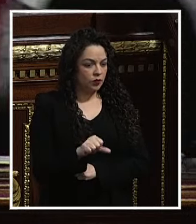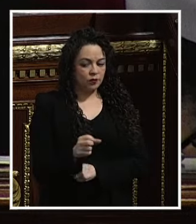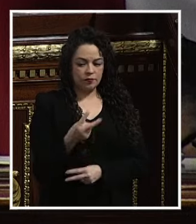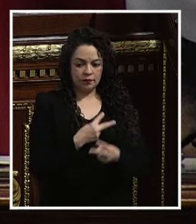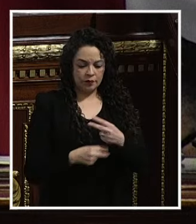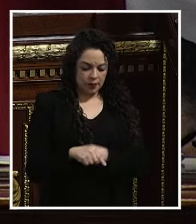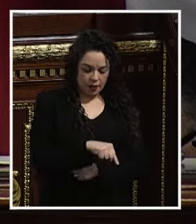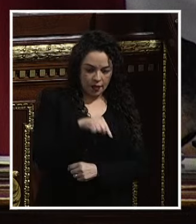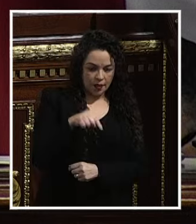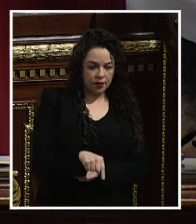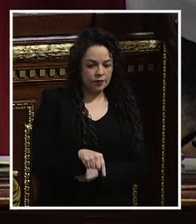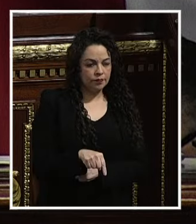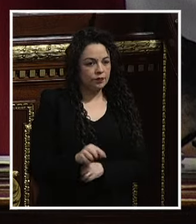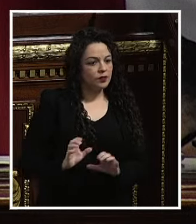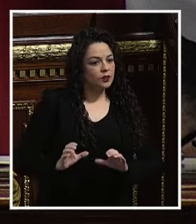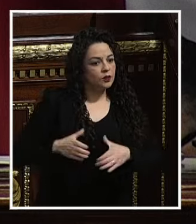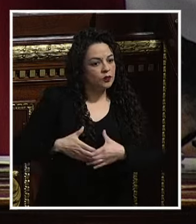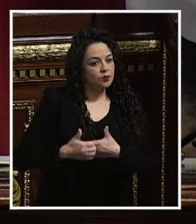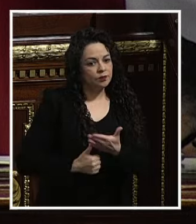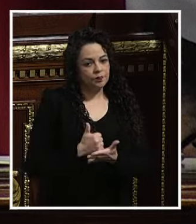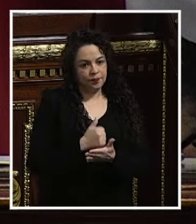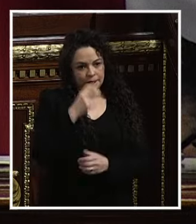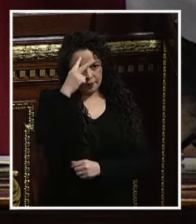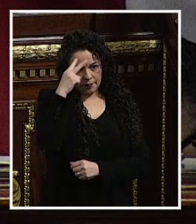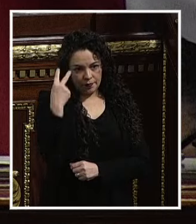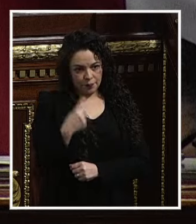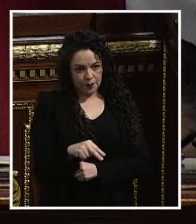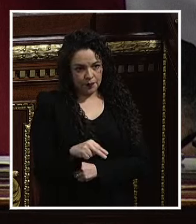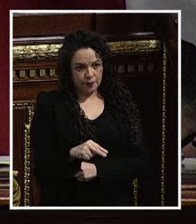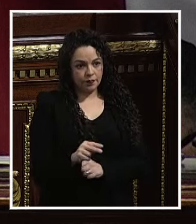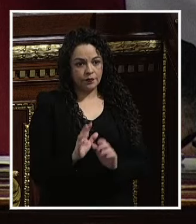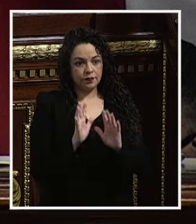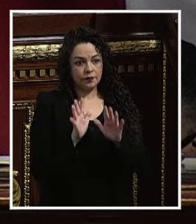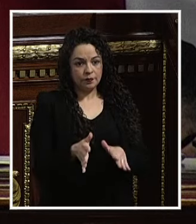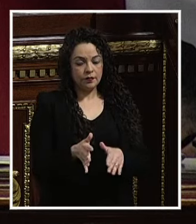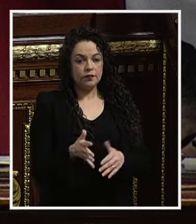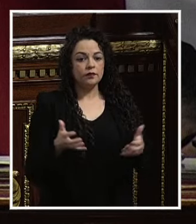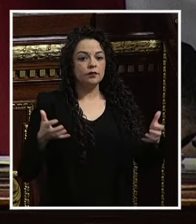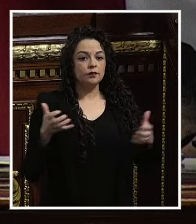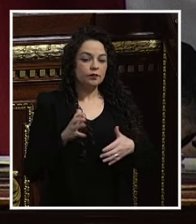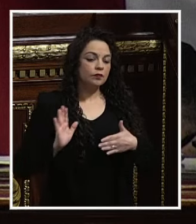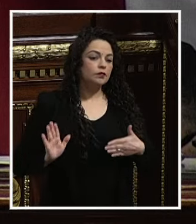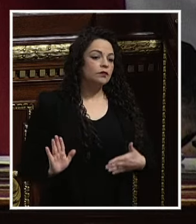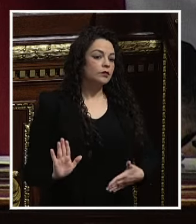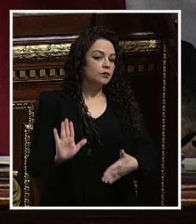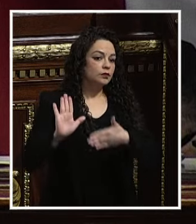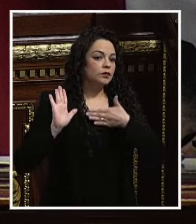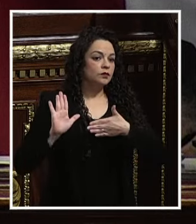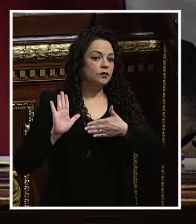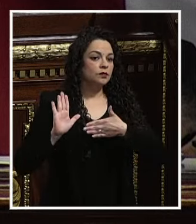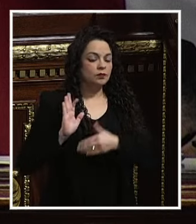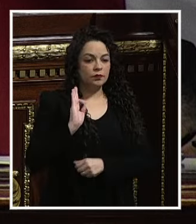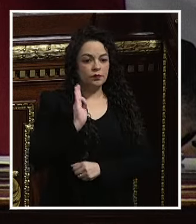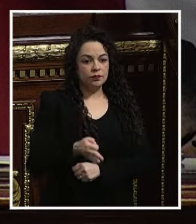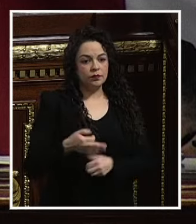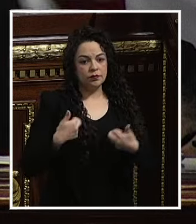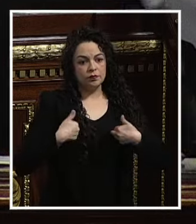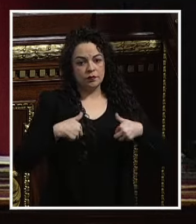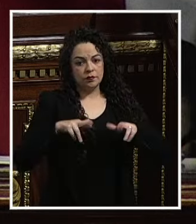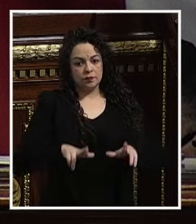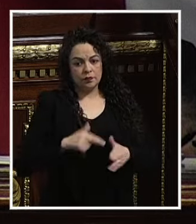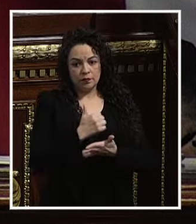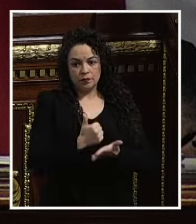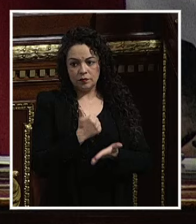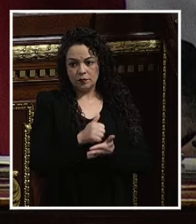recinto legislativo. Al rendir protesta ante esta representación de la ciudad, todos y cada uno